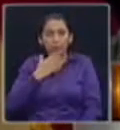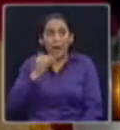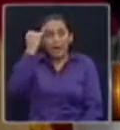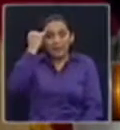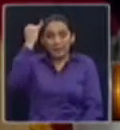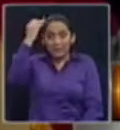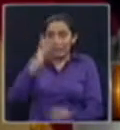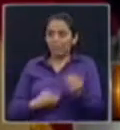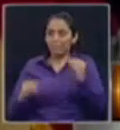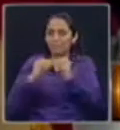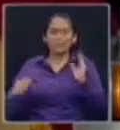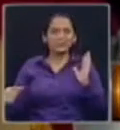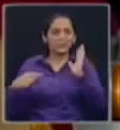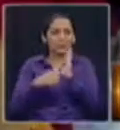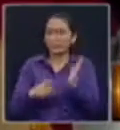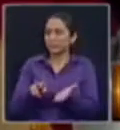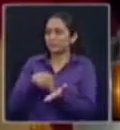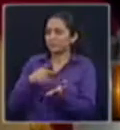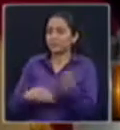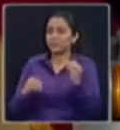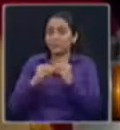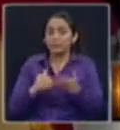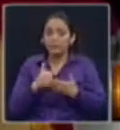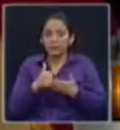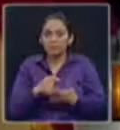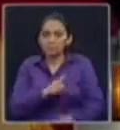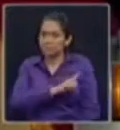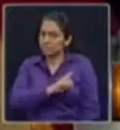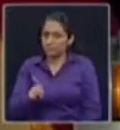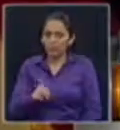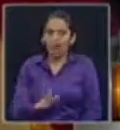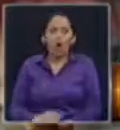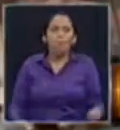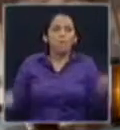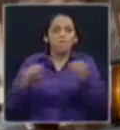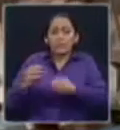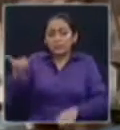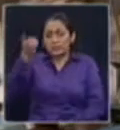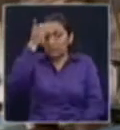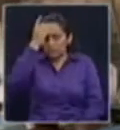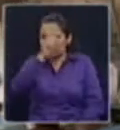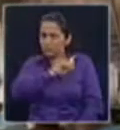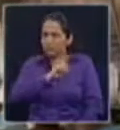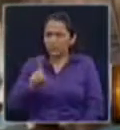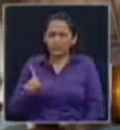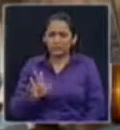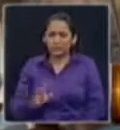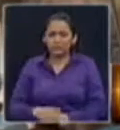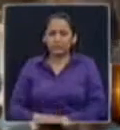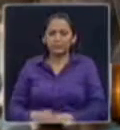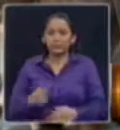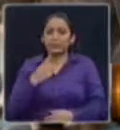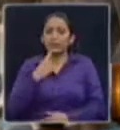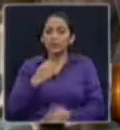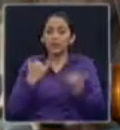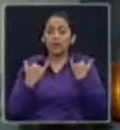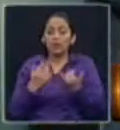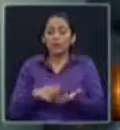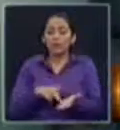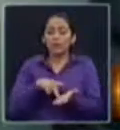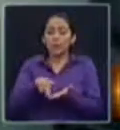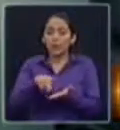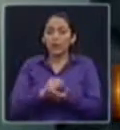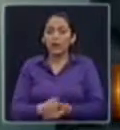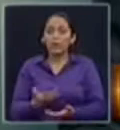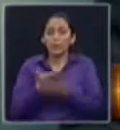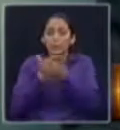No se puede seguir con la misma fórmula de endeudar al país. Cuestionan la tasa de control aduanero de 10 centavos de dólar por unidad